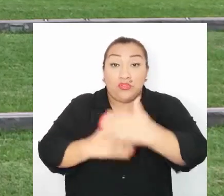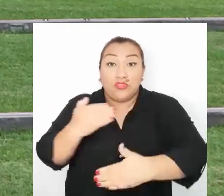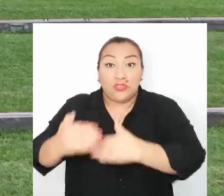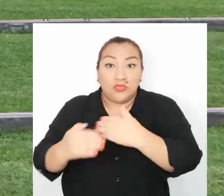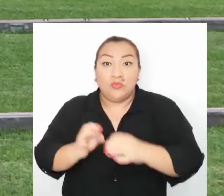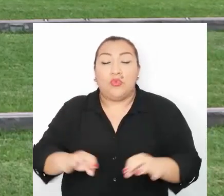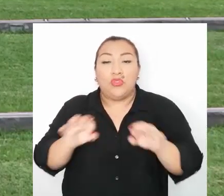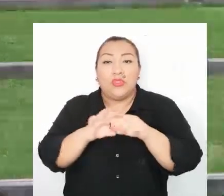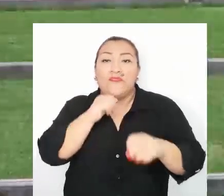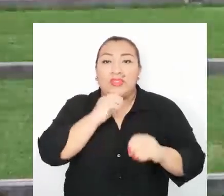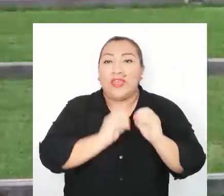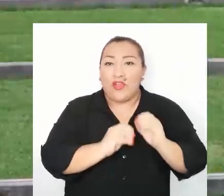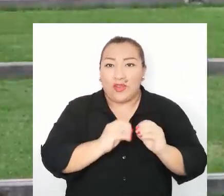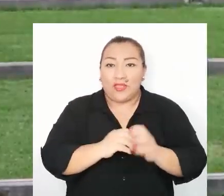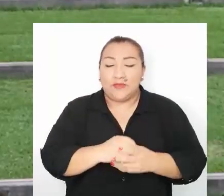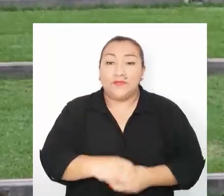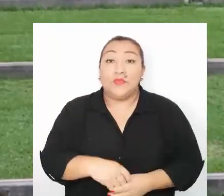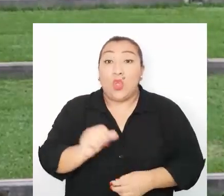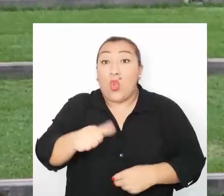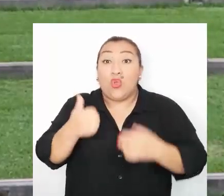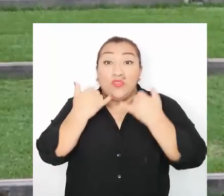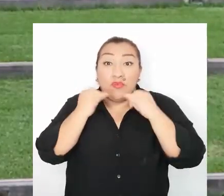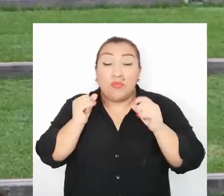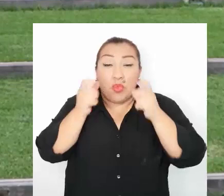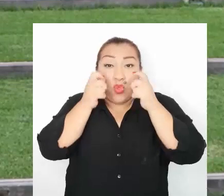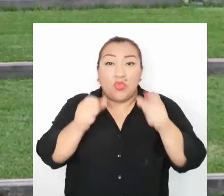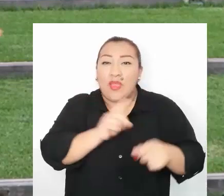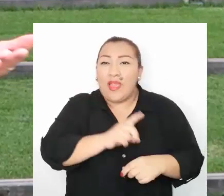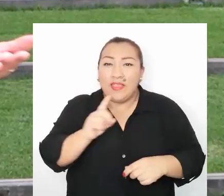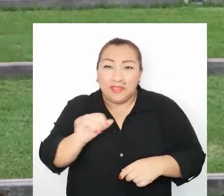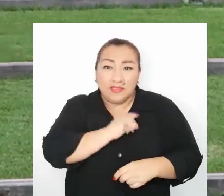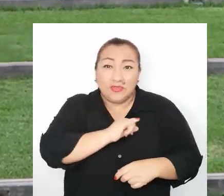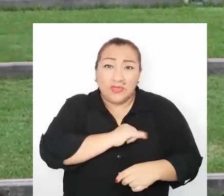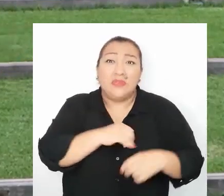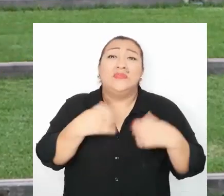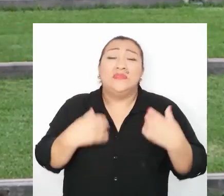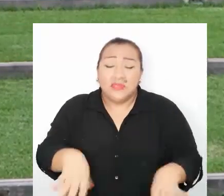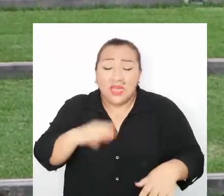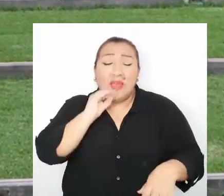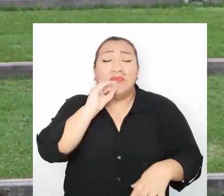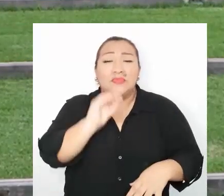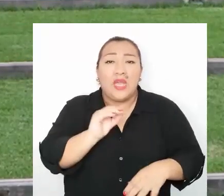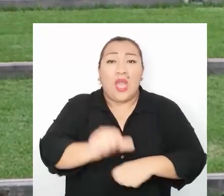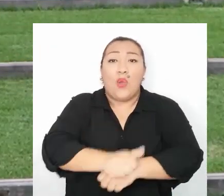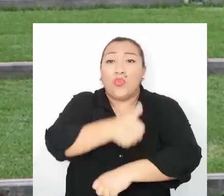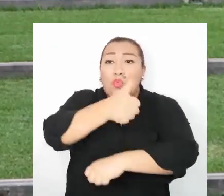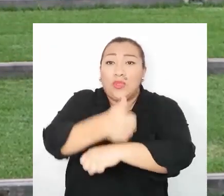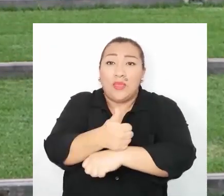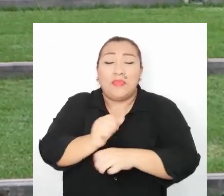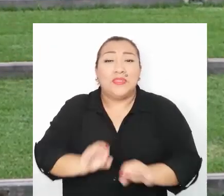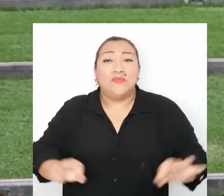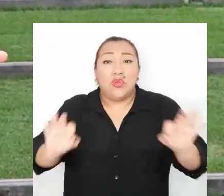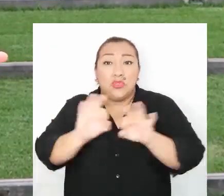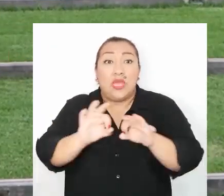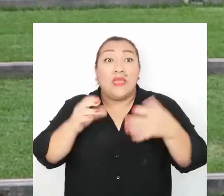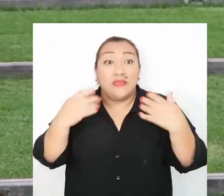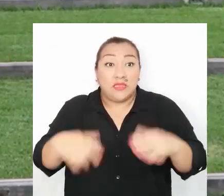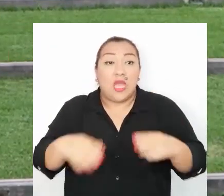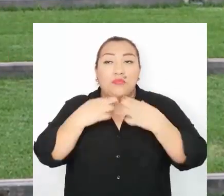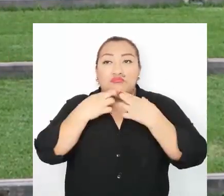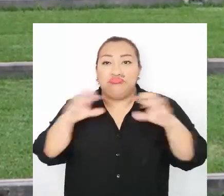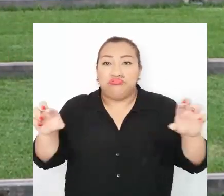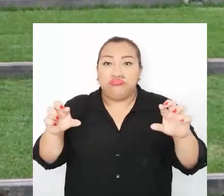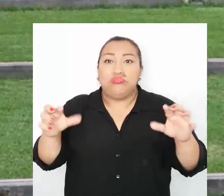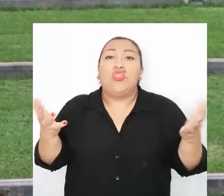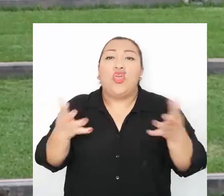implementar medidas correctivas. Los informes de control de cada entidad ya han sido notificados a las autoridades y se encuentran publicados en